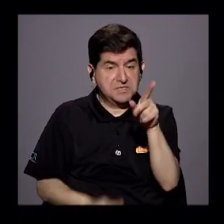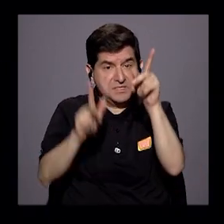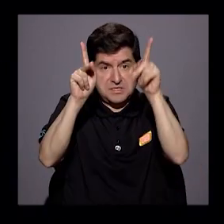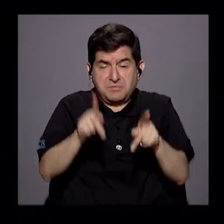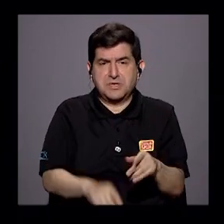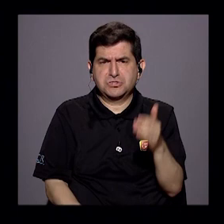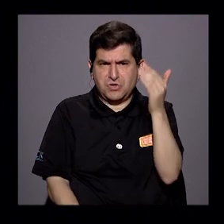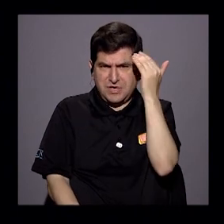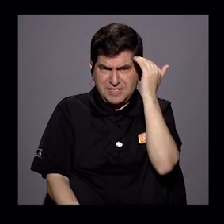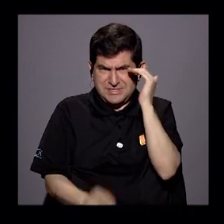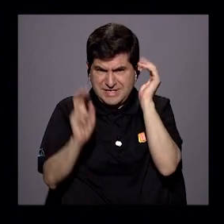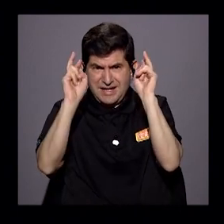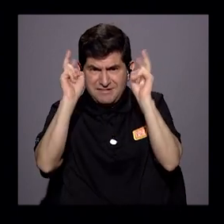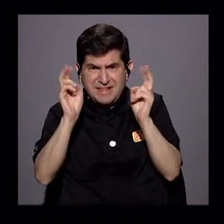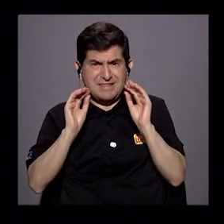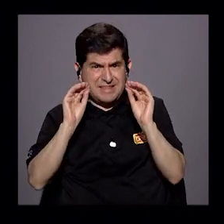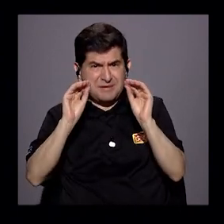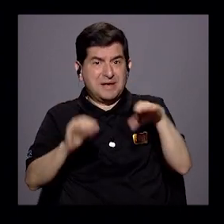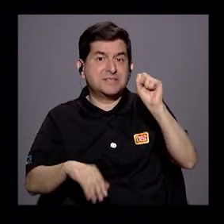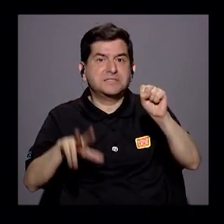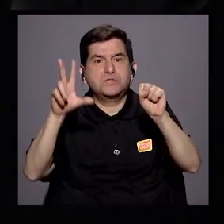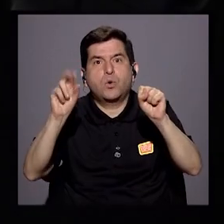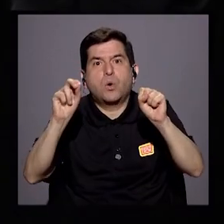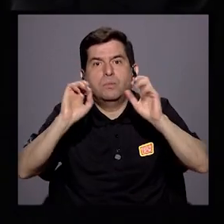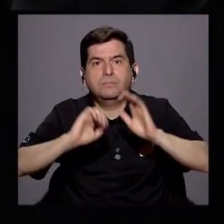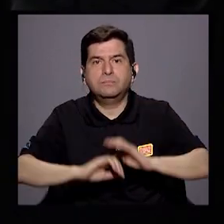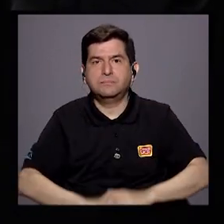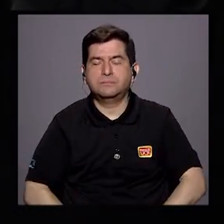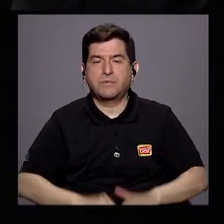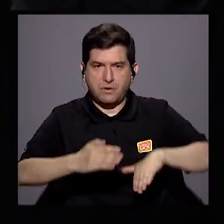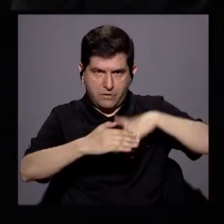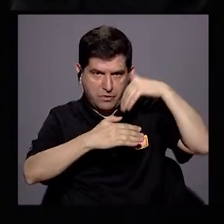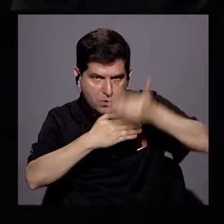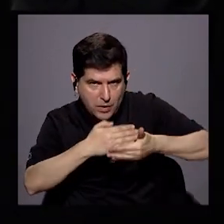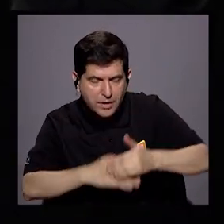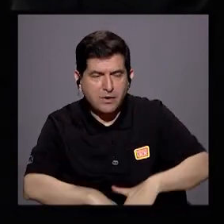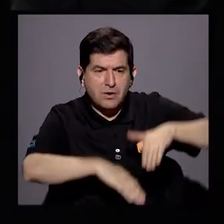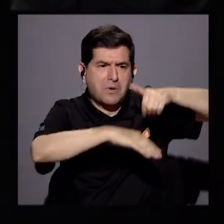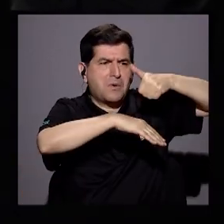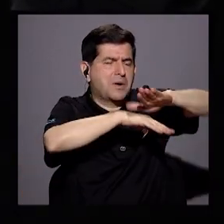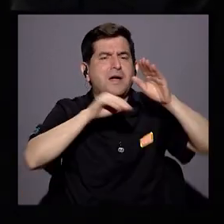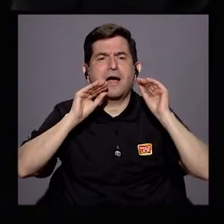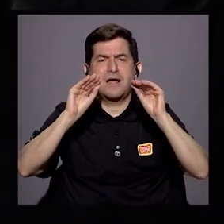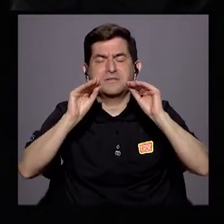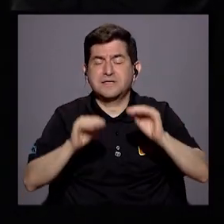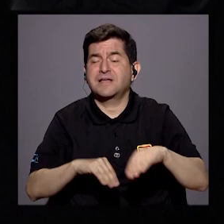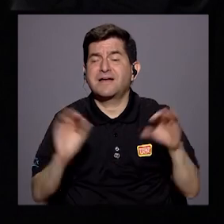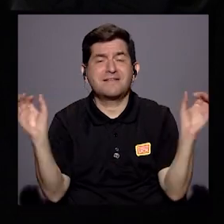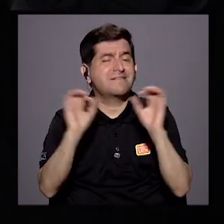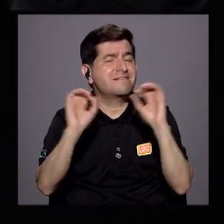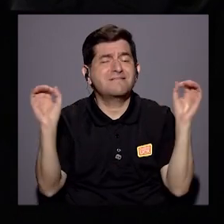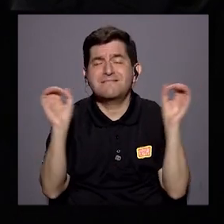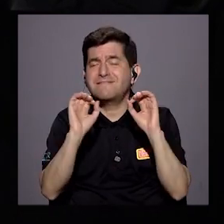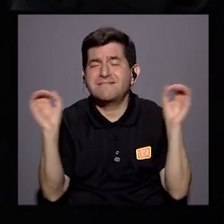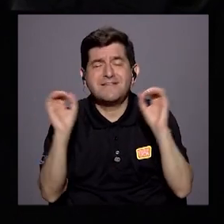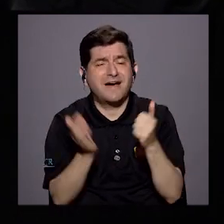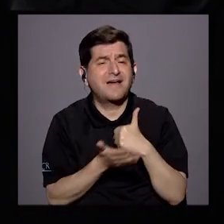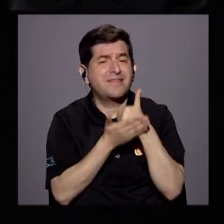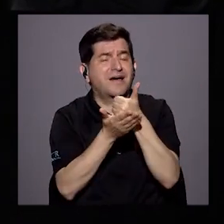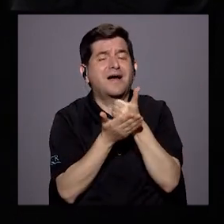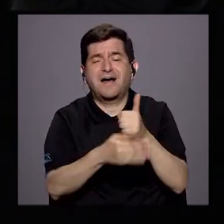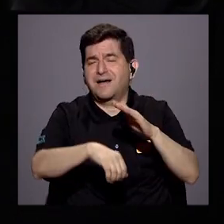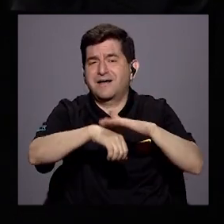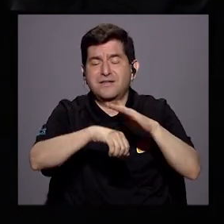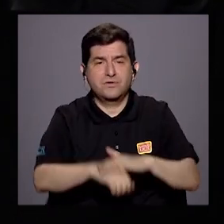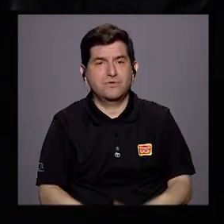si sabe usar la materia que va a enseñar o no la saben después de eso lo mandamos a enseñar sin darle ninguna